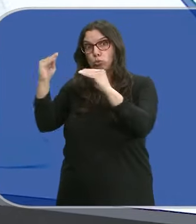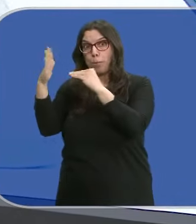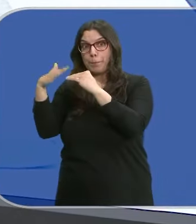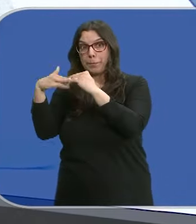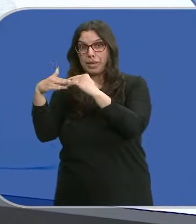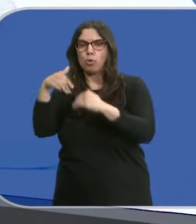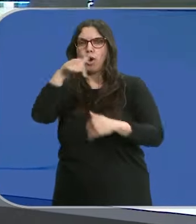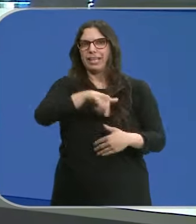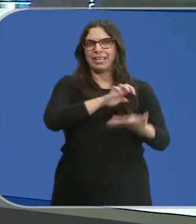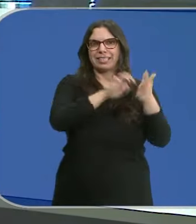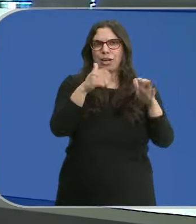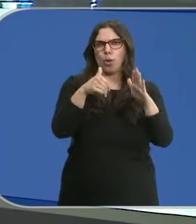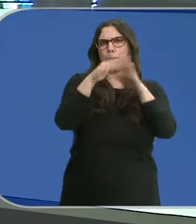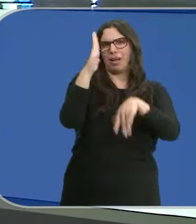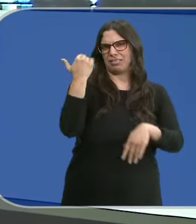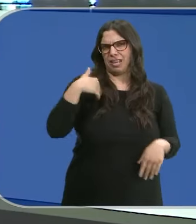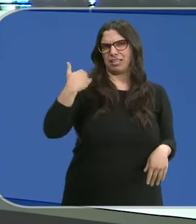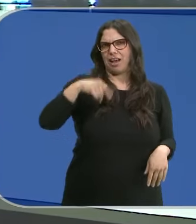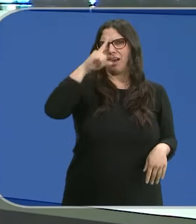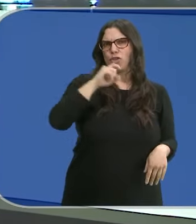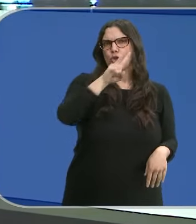desde 2021. Andrea Alterarrea.